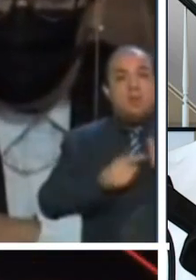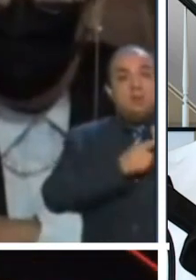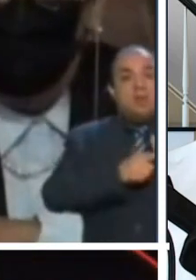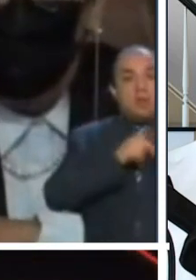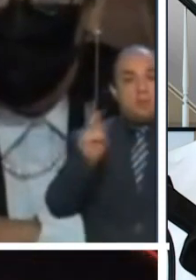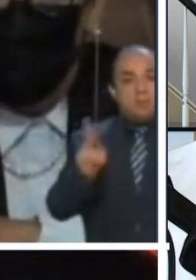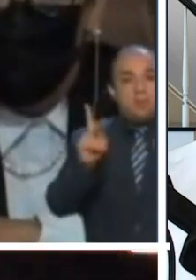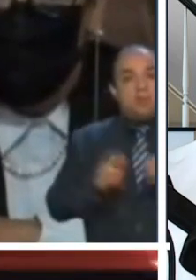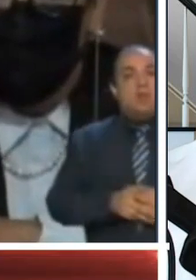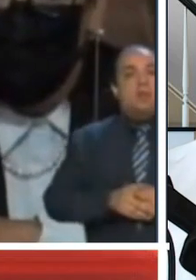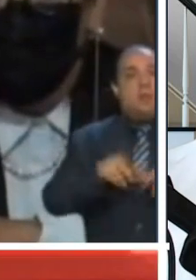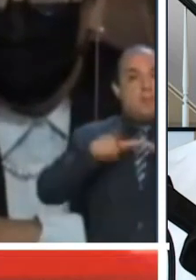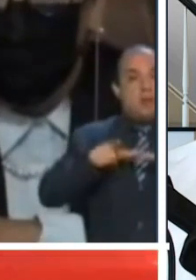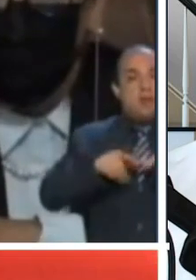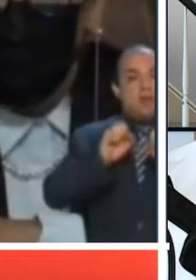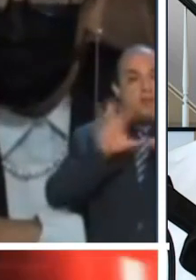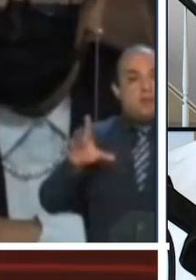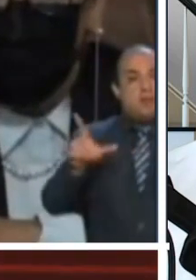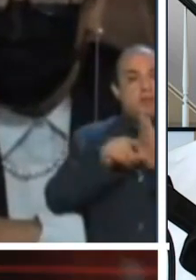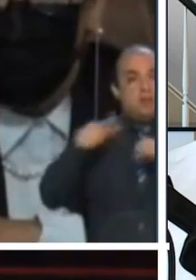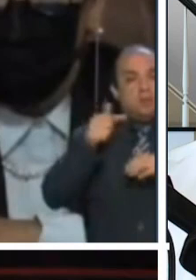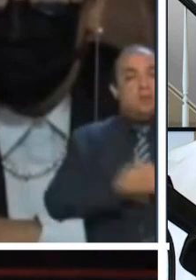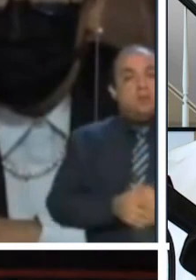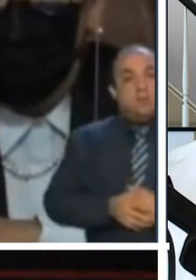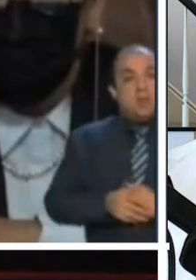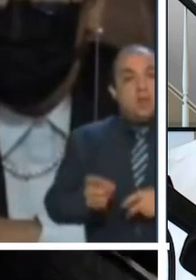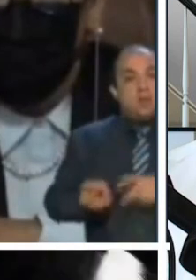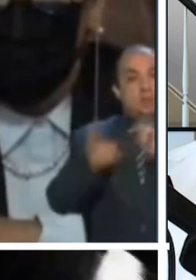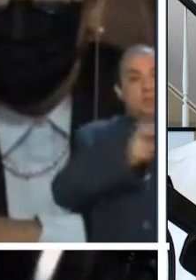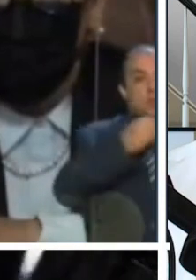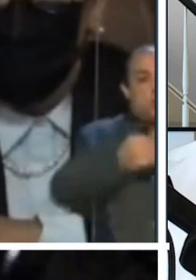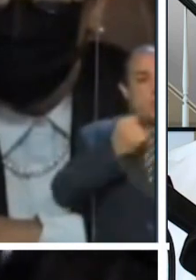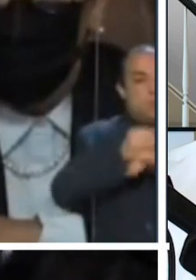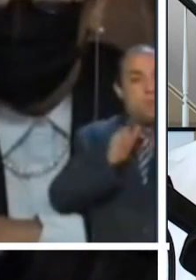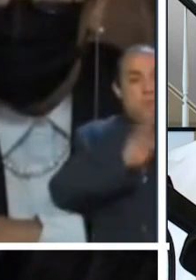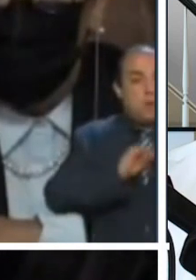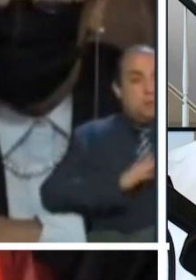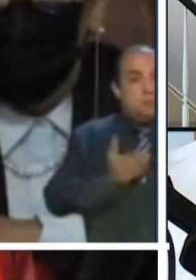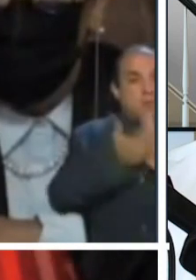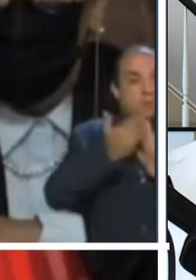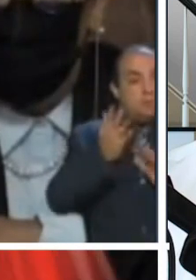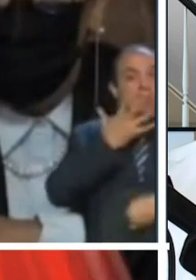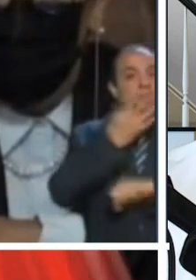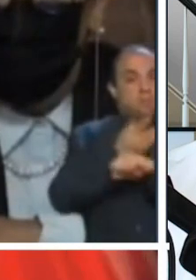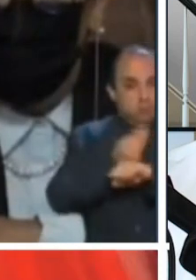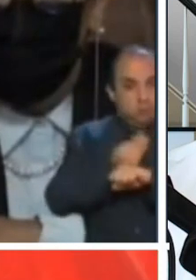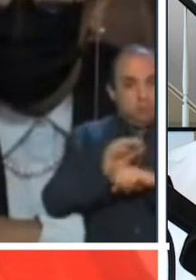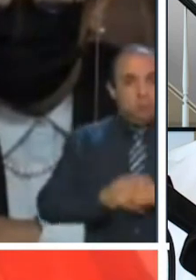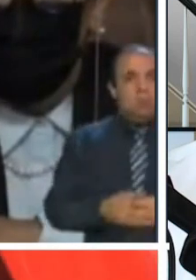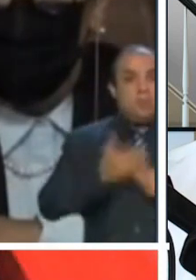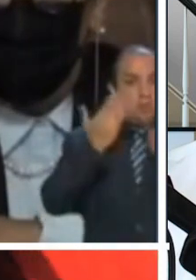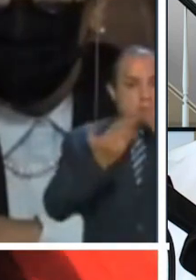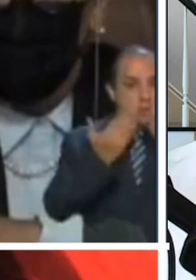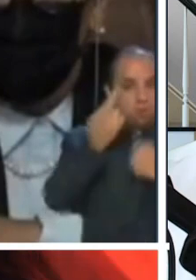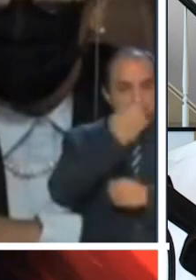en la página de transparencia de la línea 12, donde se han subido todos los documentos de construcción, mantenimiento y